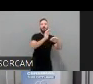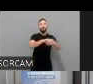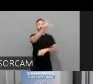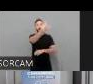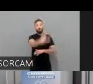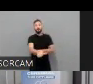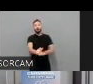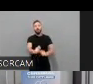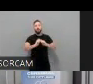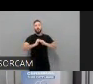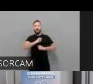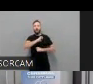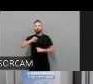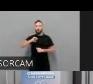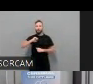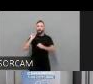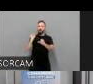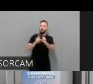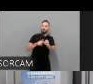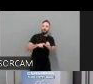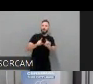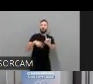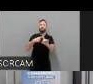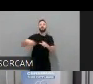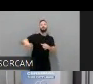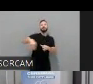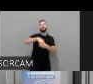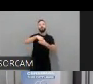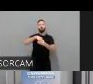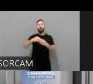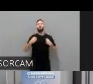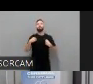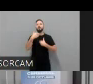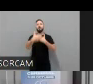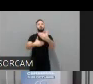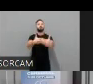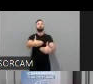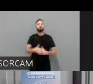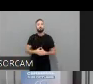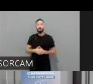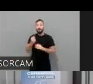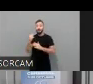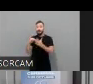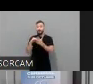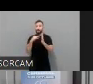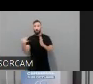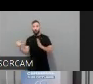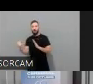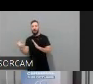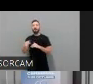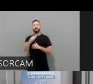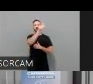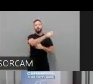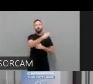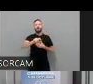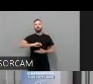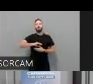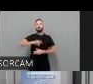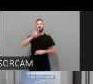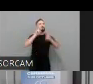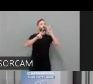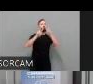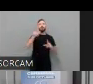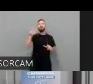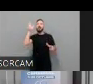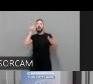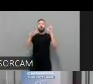ganar autonomía, participación e inclusión en la vida. Estas tecnologías se adaptan a las capacidades visuales, auditivas